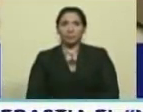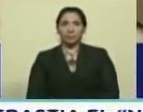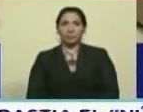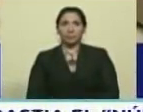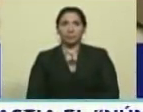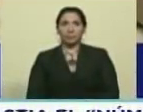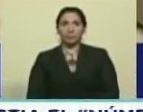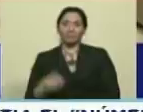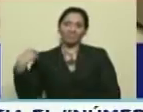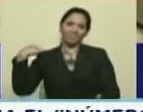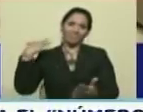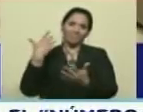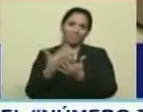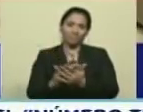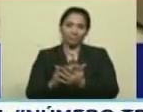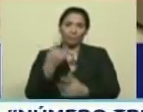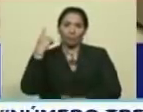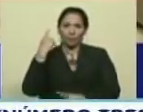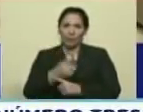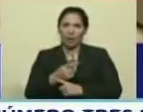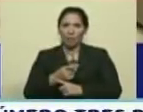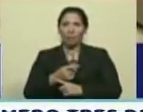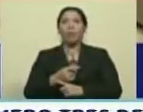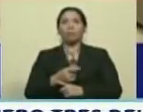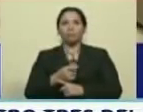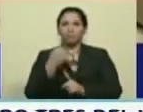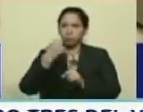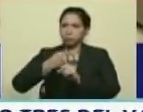venimos a insistir en esta cumbre.